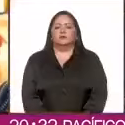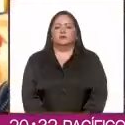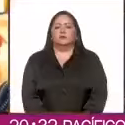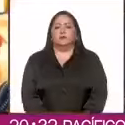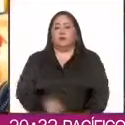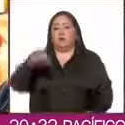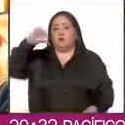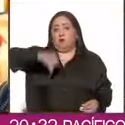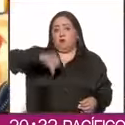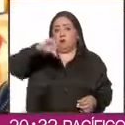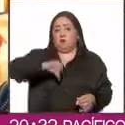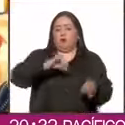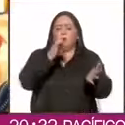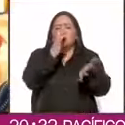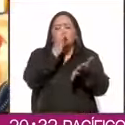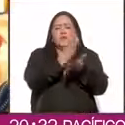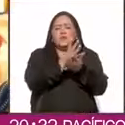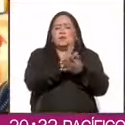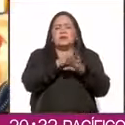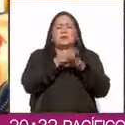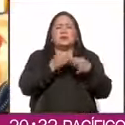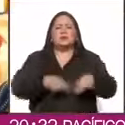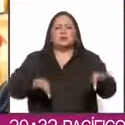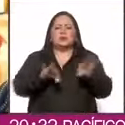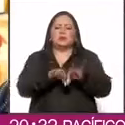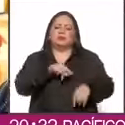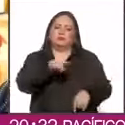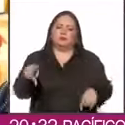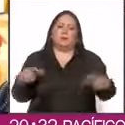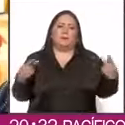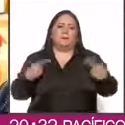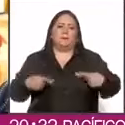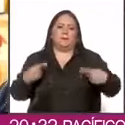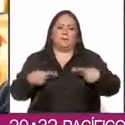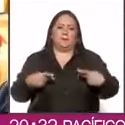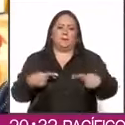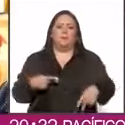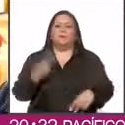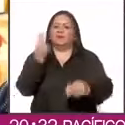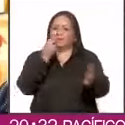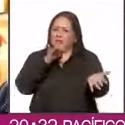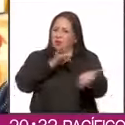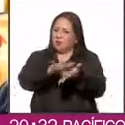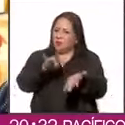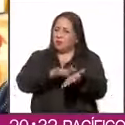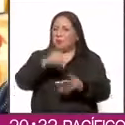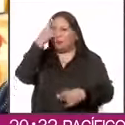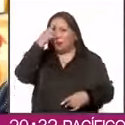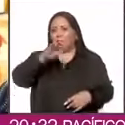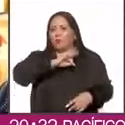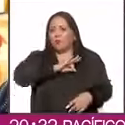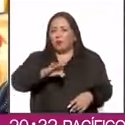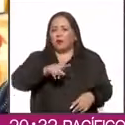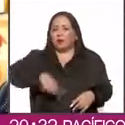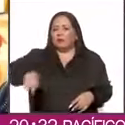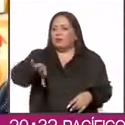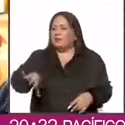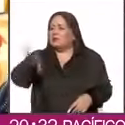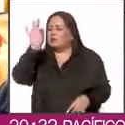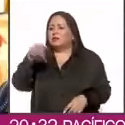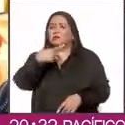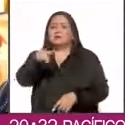Hoy, lo único que importa es la gente. Auxiliarla para que pueda encontrar a sus